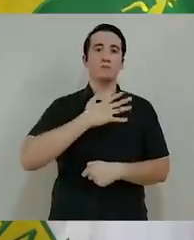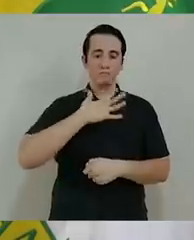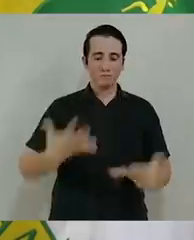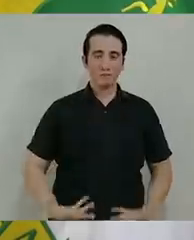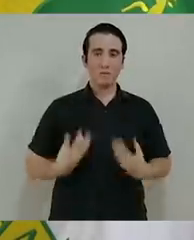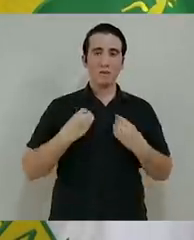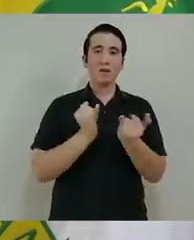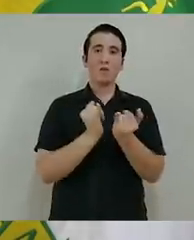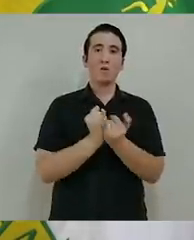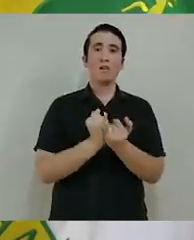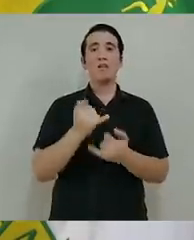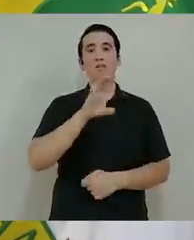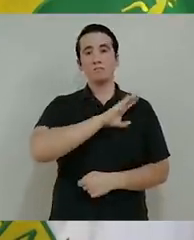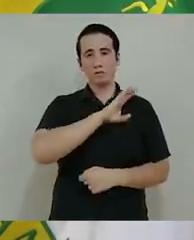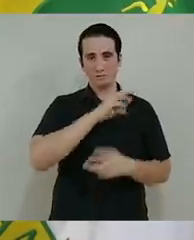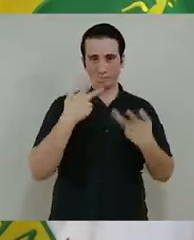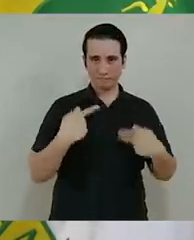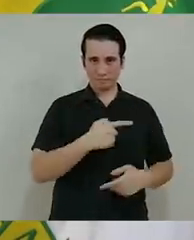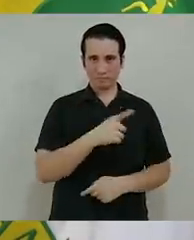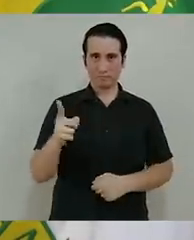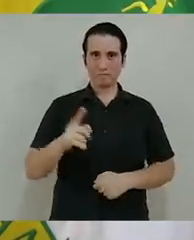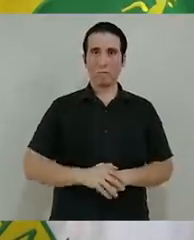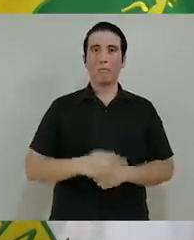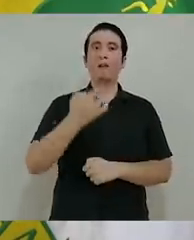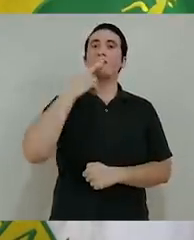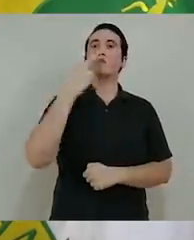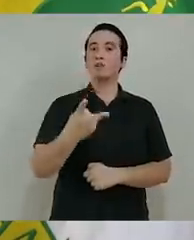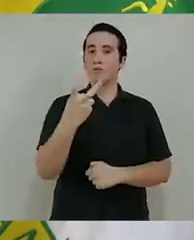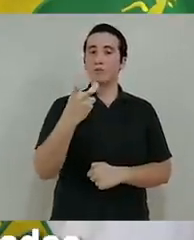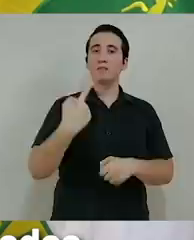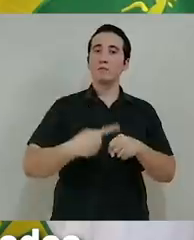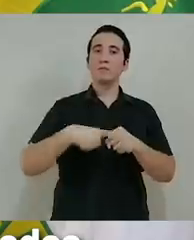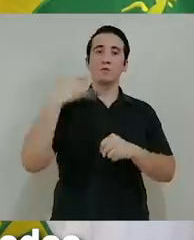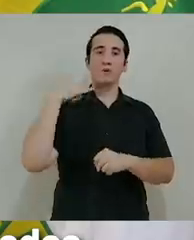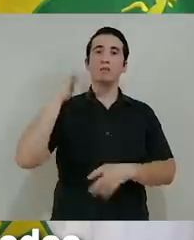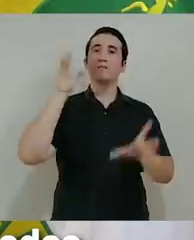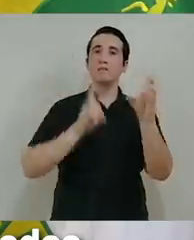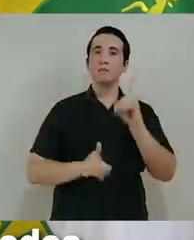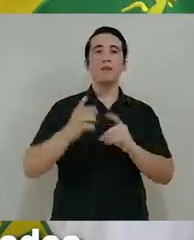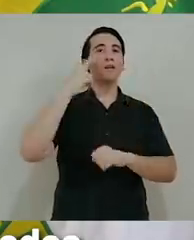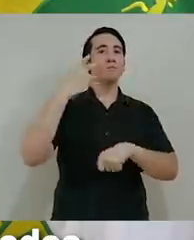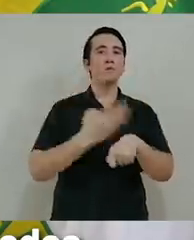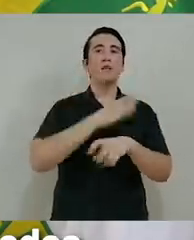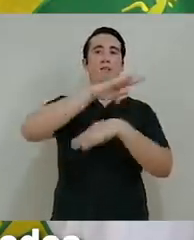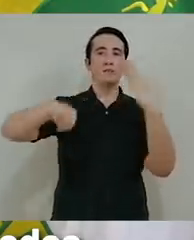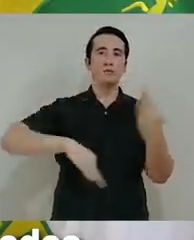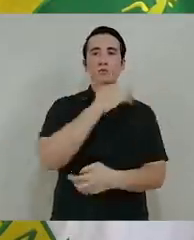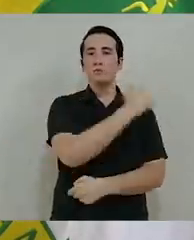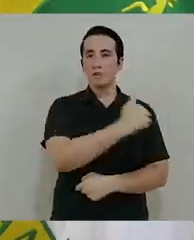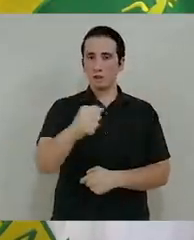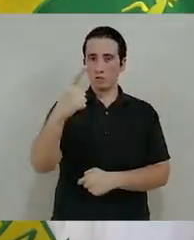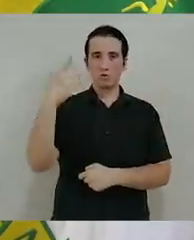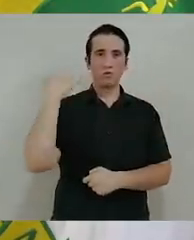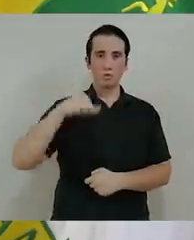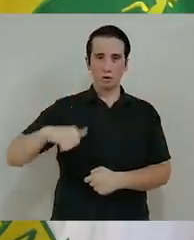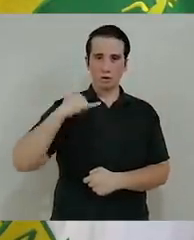nuestra propia vida y la vida de nuestros seres queridos. El resultado de esta pandemia en Yucatán depende de la responsabilidad de todos y